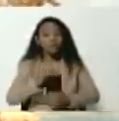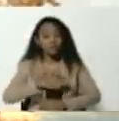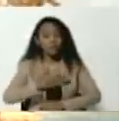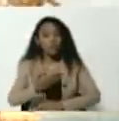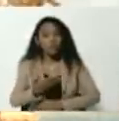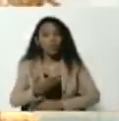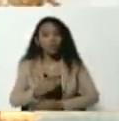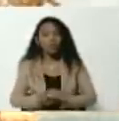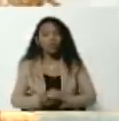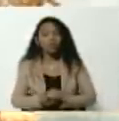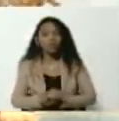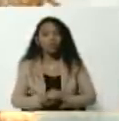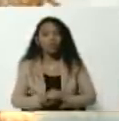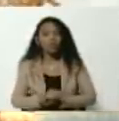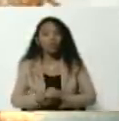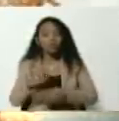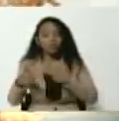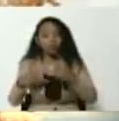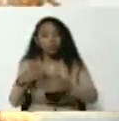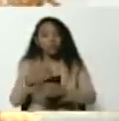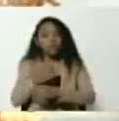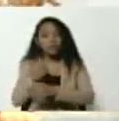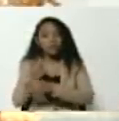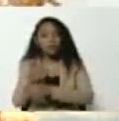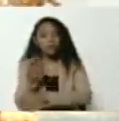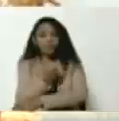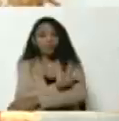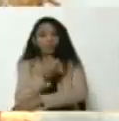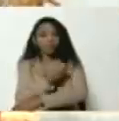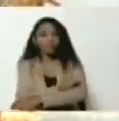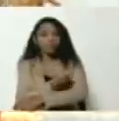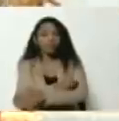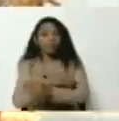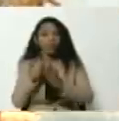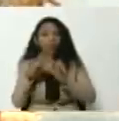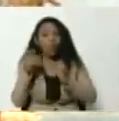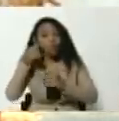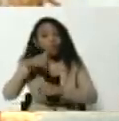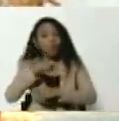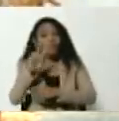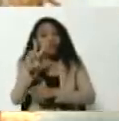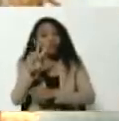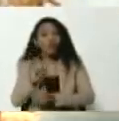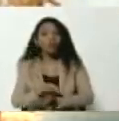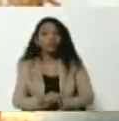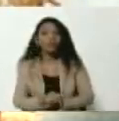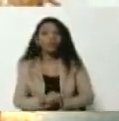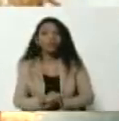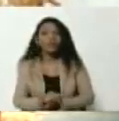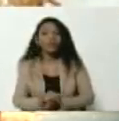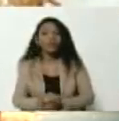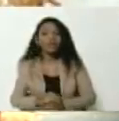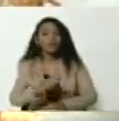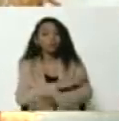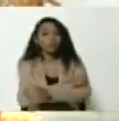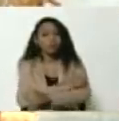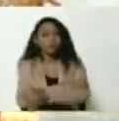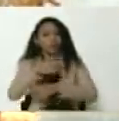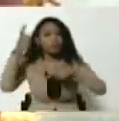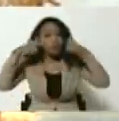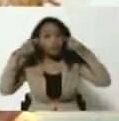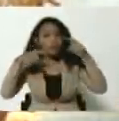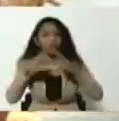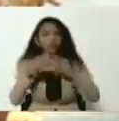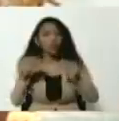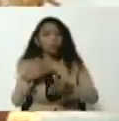podamos nosotros proceder a la vacunación de todo el pueblo de Venezuela, de opositores, de chavistas, de